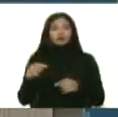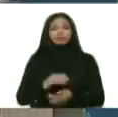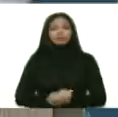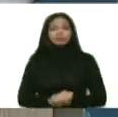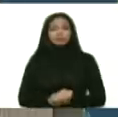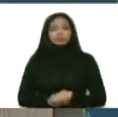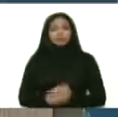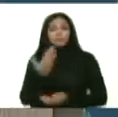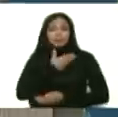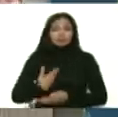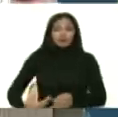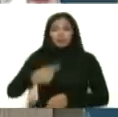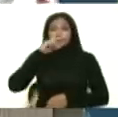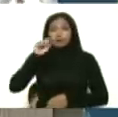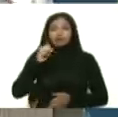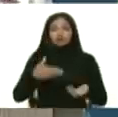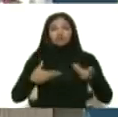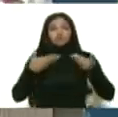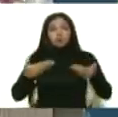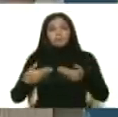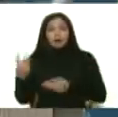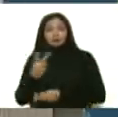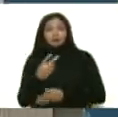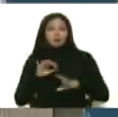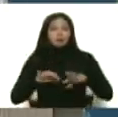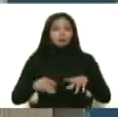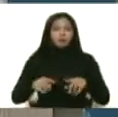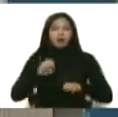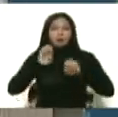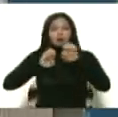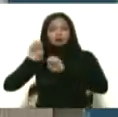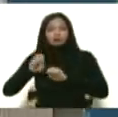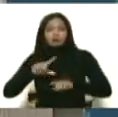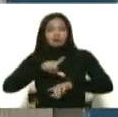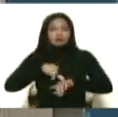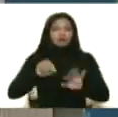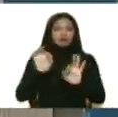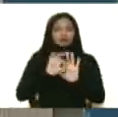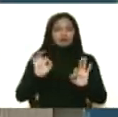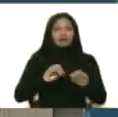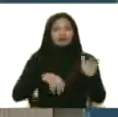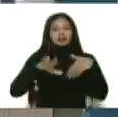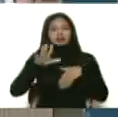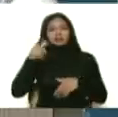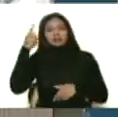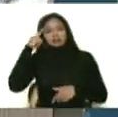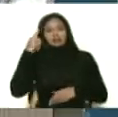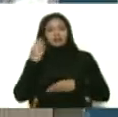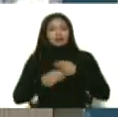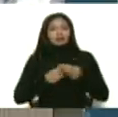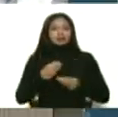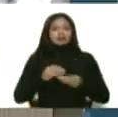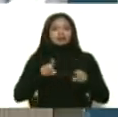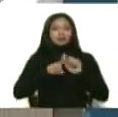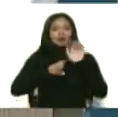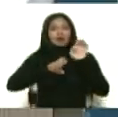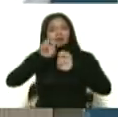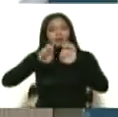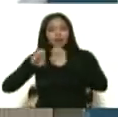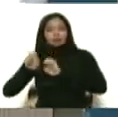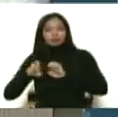que el presidente Maduro les regaló 2 máquinas para que hicieran diagnóstico y no tardaran 9 días, 15 días en hacer el diagnóstico de